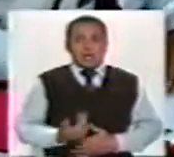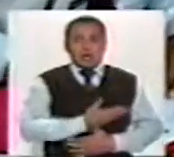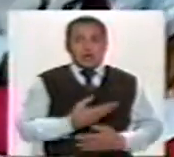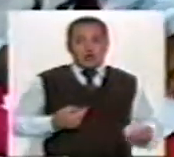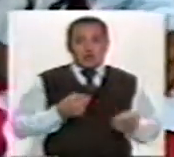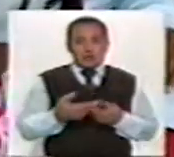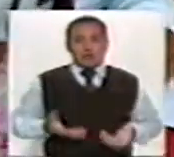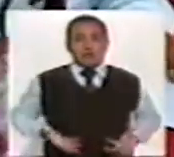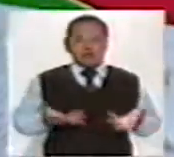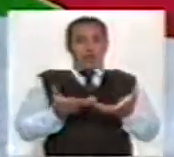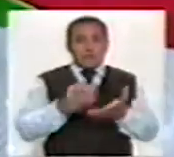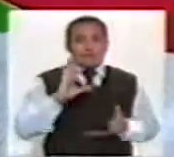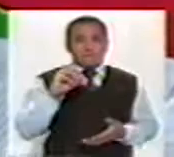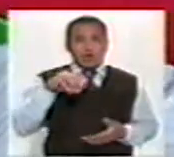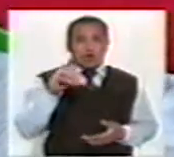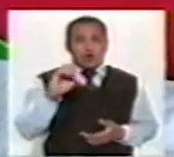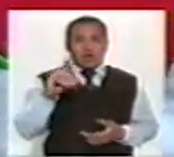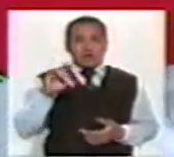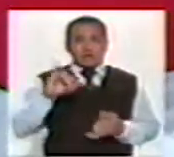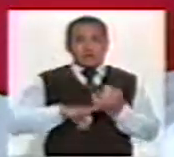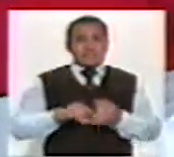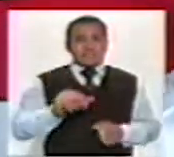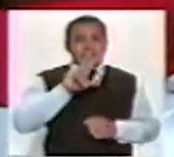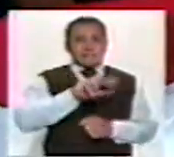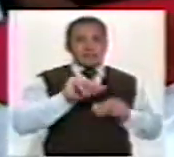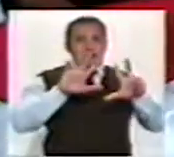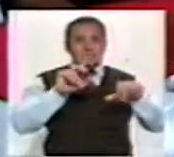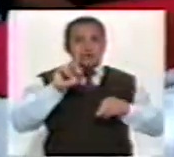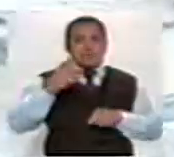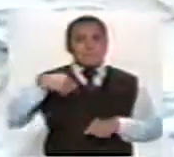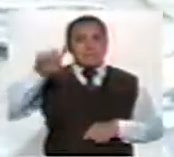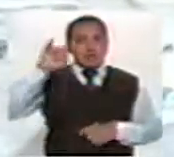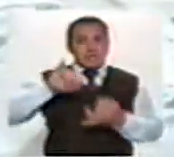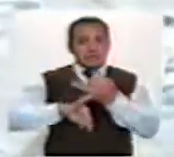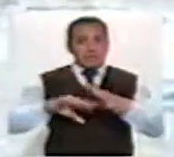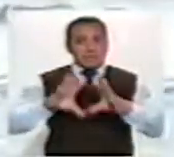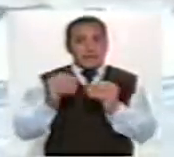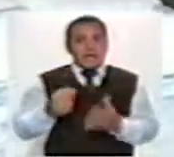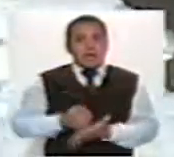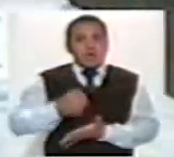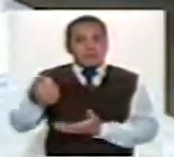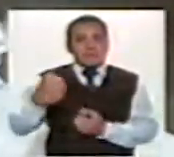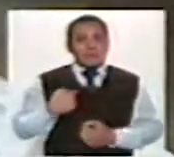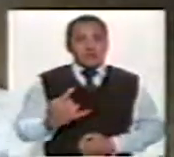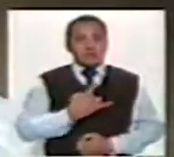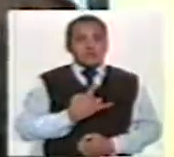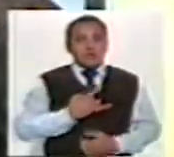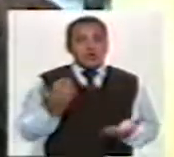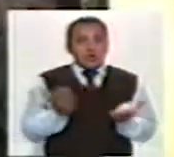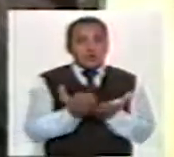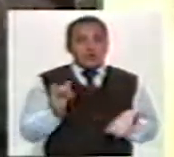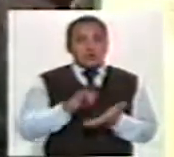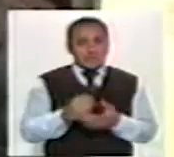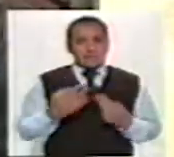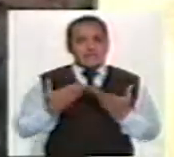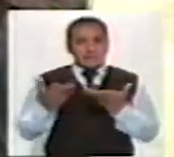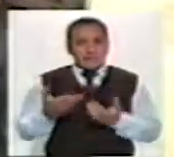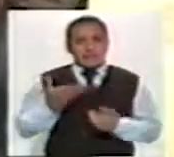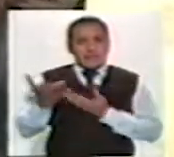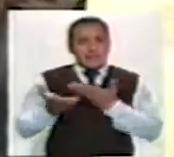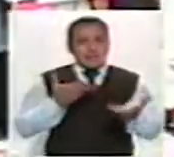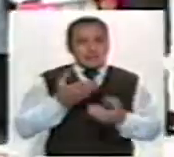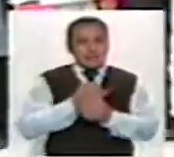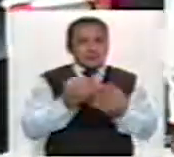gobierno asignó a Foncodes alrededor de 381 millones de soles para la compra de uniformes escolares que vienen siendo